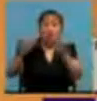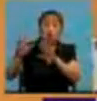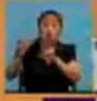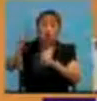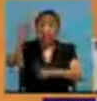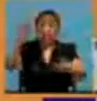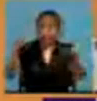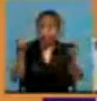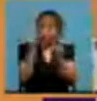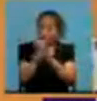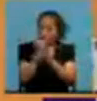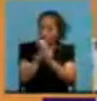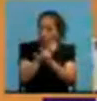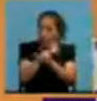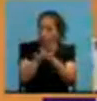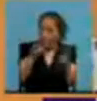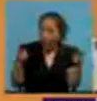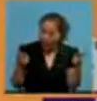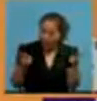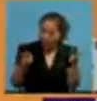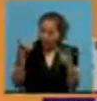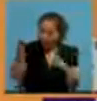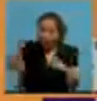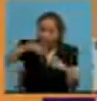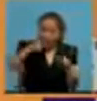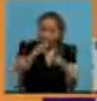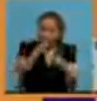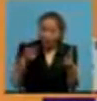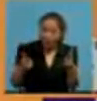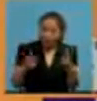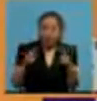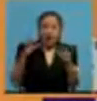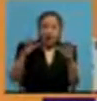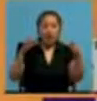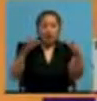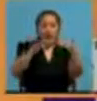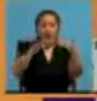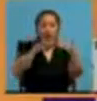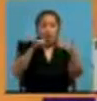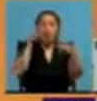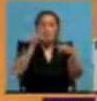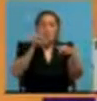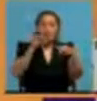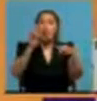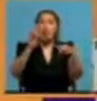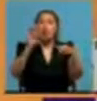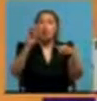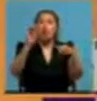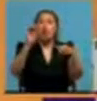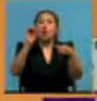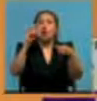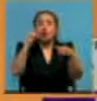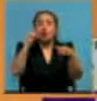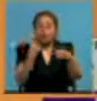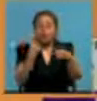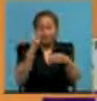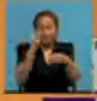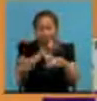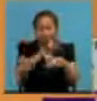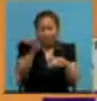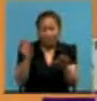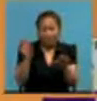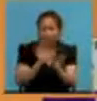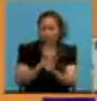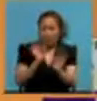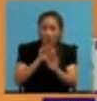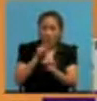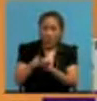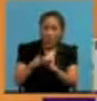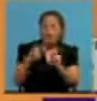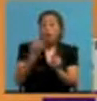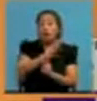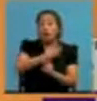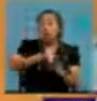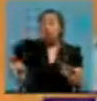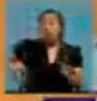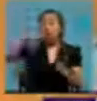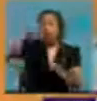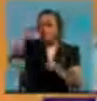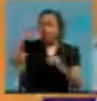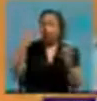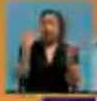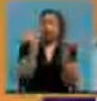desocupados en total la gente de la uocra no ve un buen panorama el gobierno nacional ha hablado de esto con los